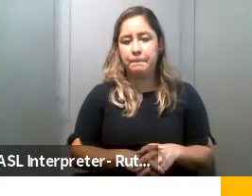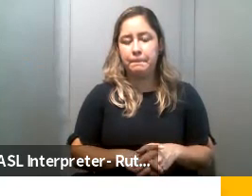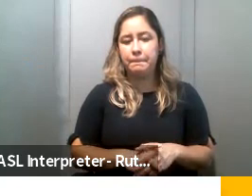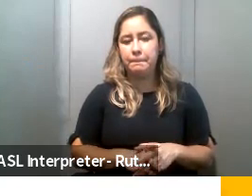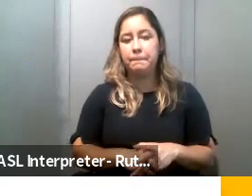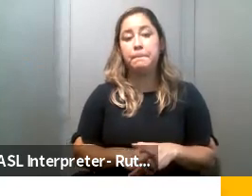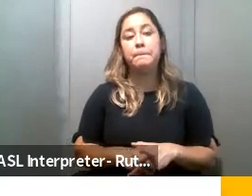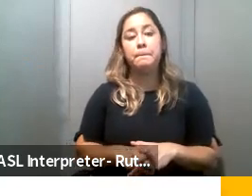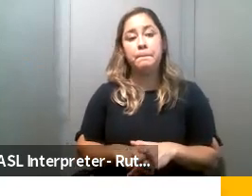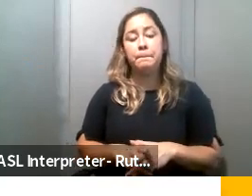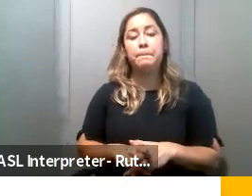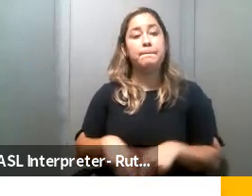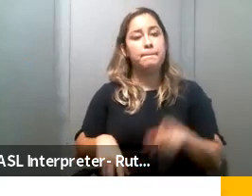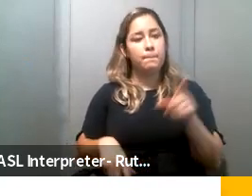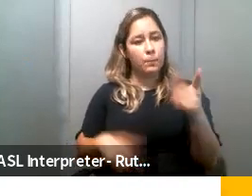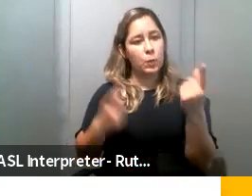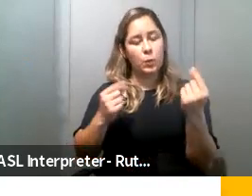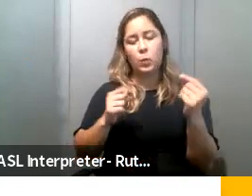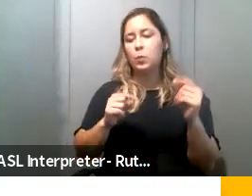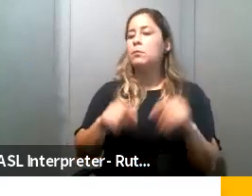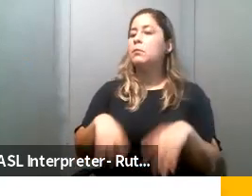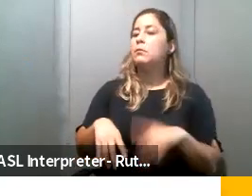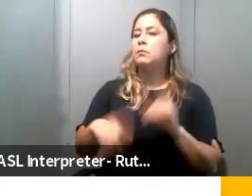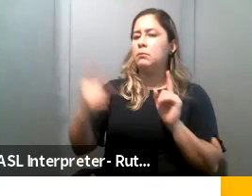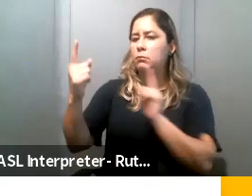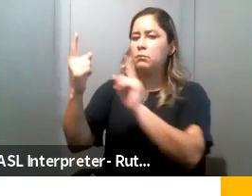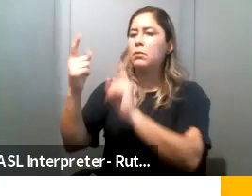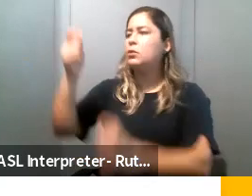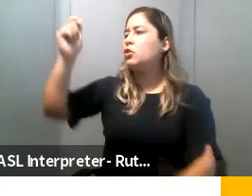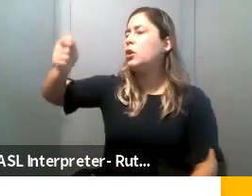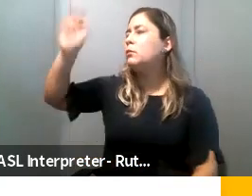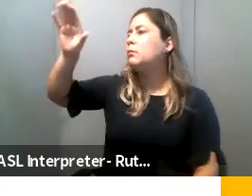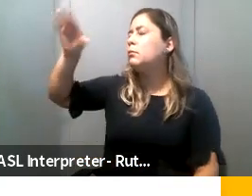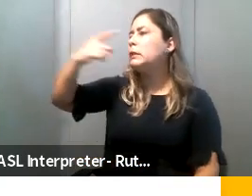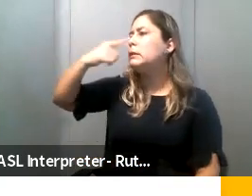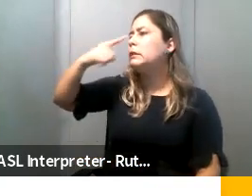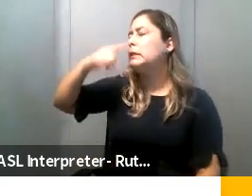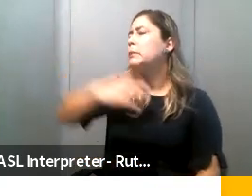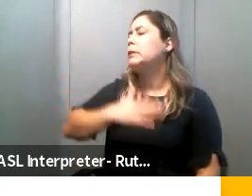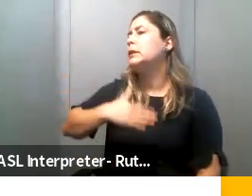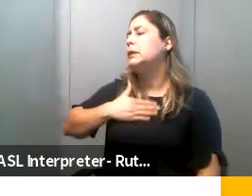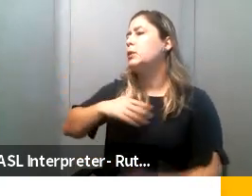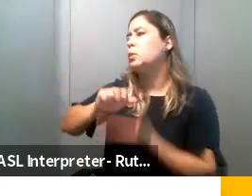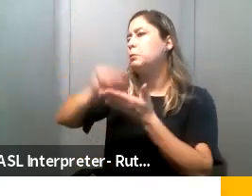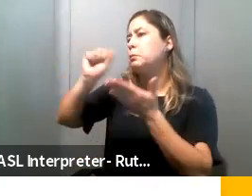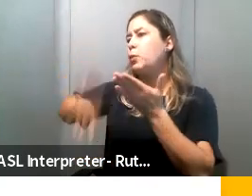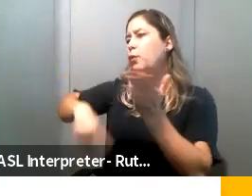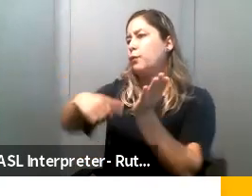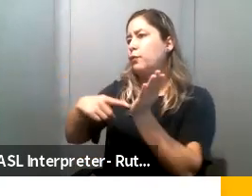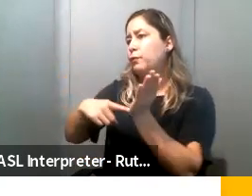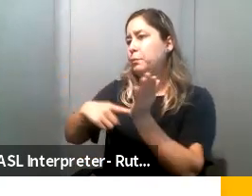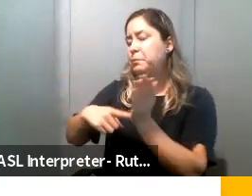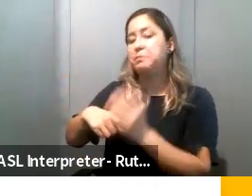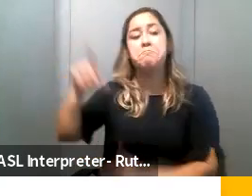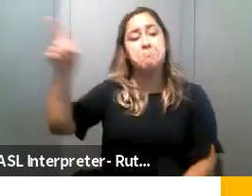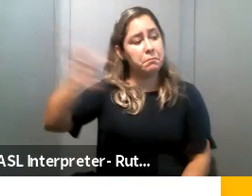puedes ir frente del juez y le puede quitar la fianza. Entonces, ahora vamos a decir que uno ya tiene fianza. Quizás se lo